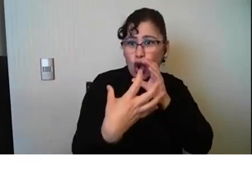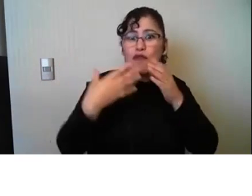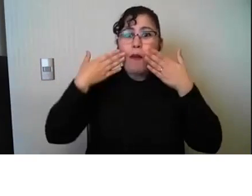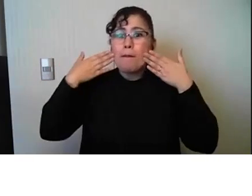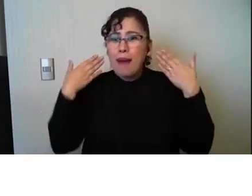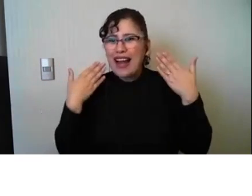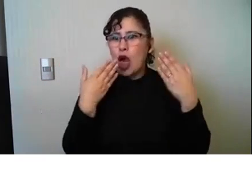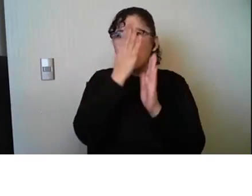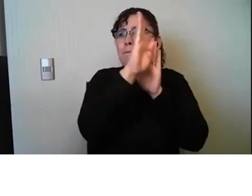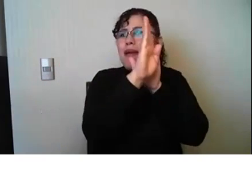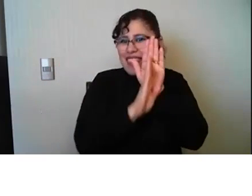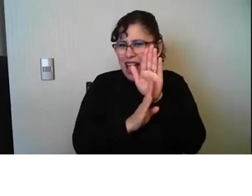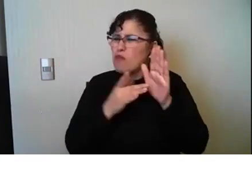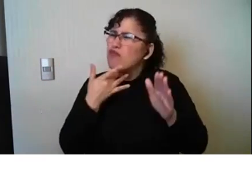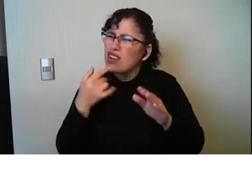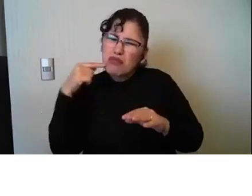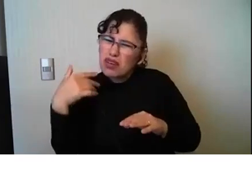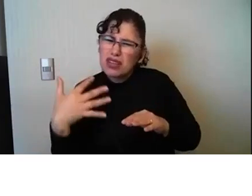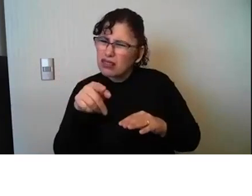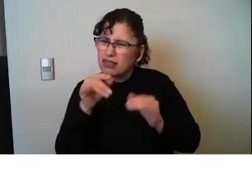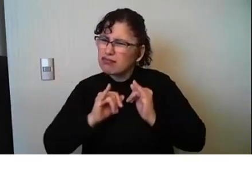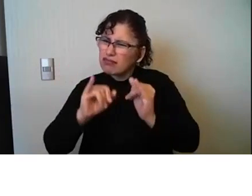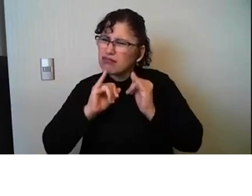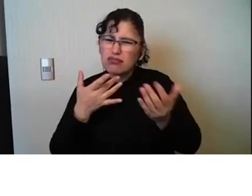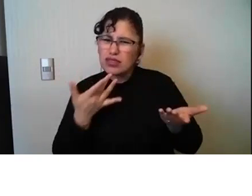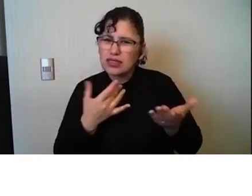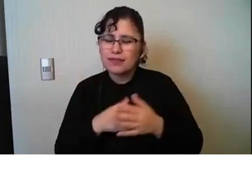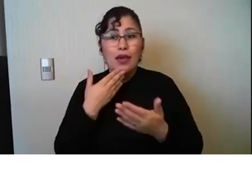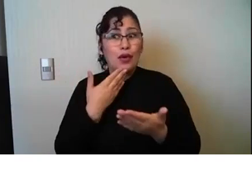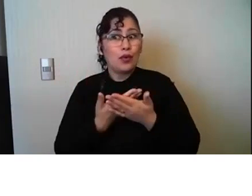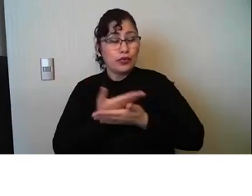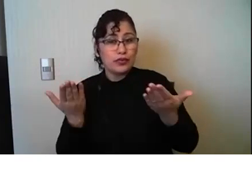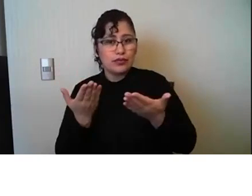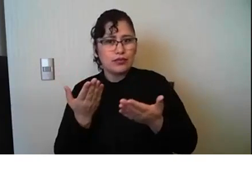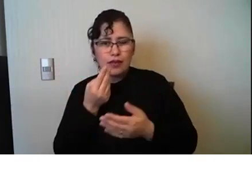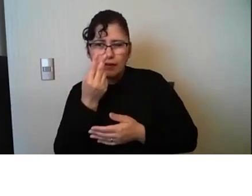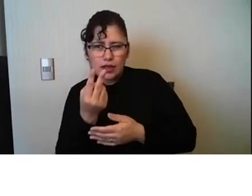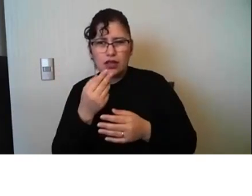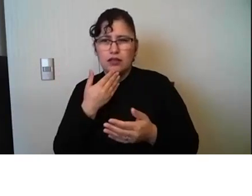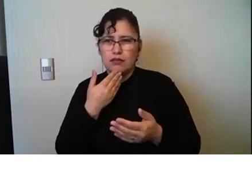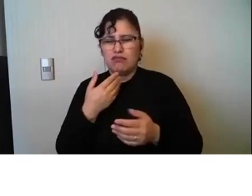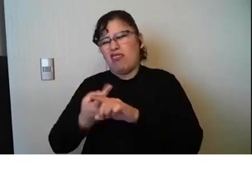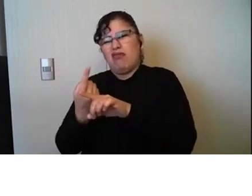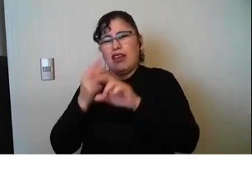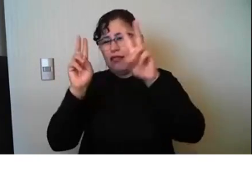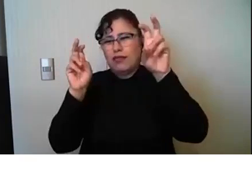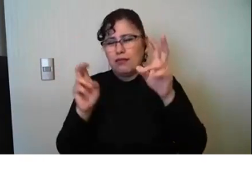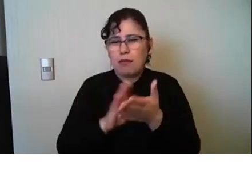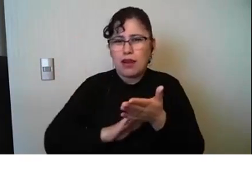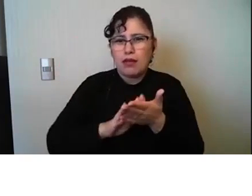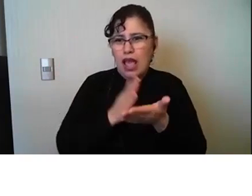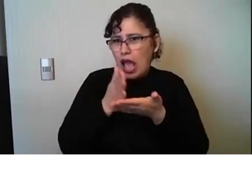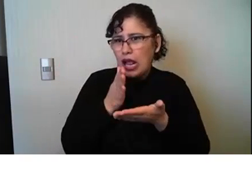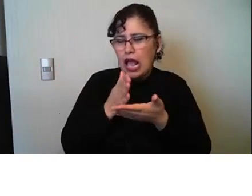qué es importante manejar esto? Porque se van a dar cuenta que cuando hablemos algo en esta clase